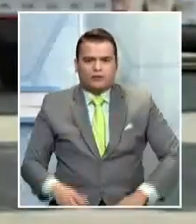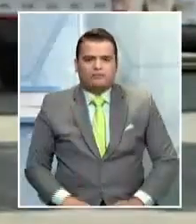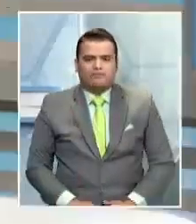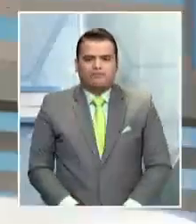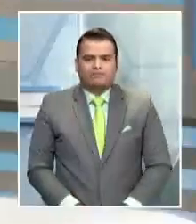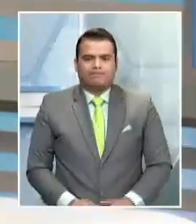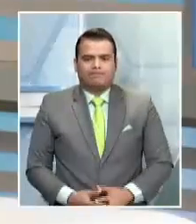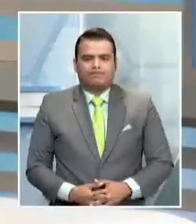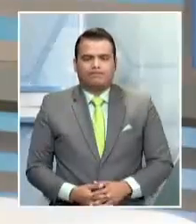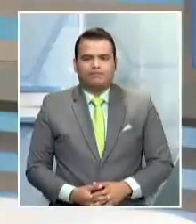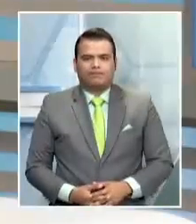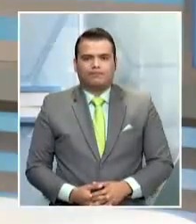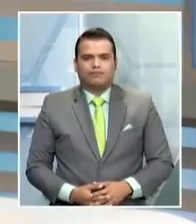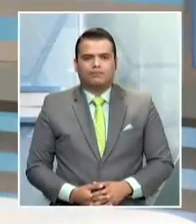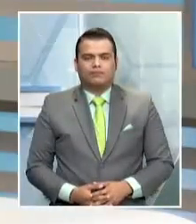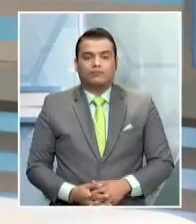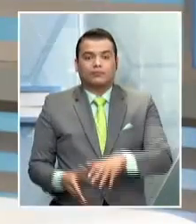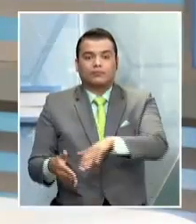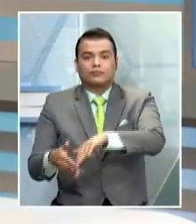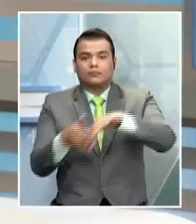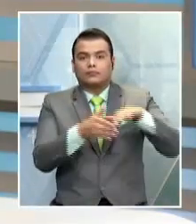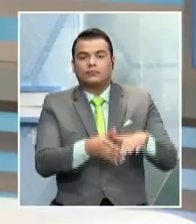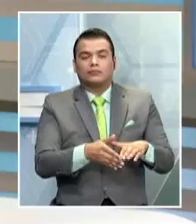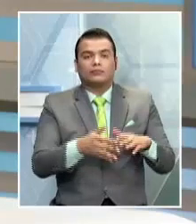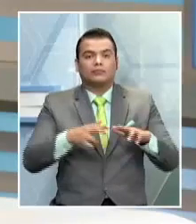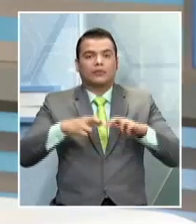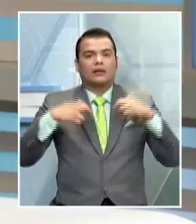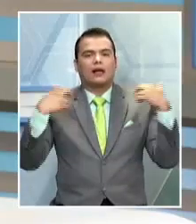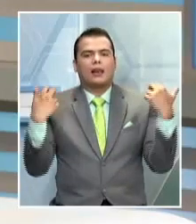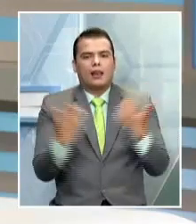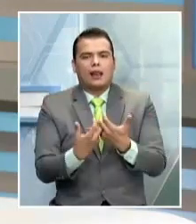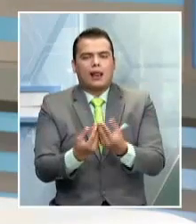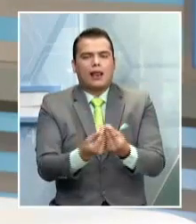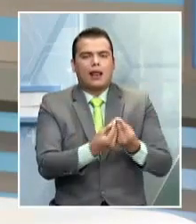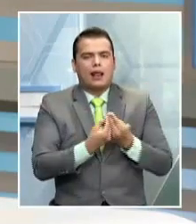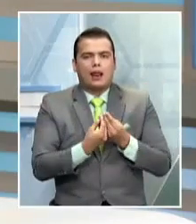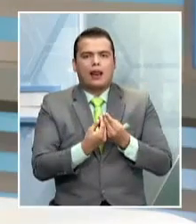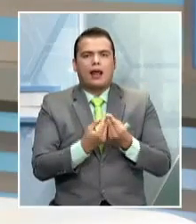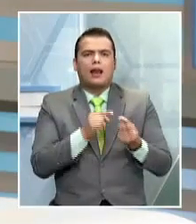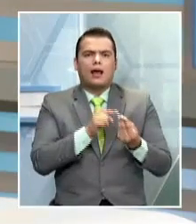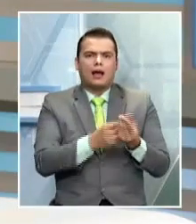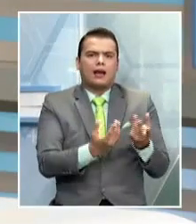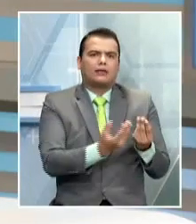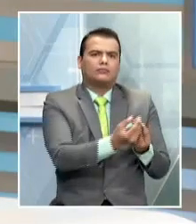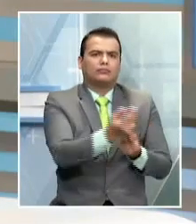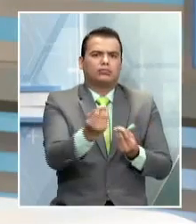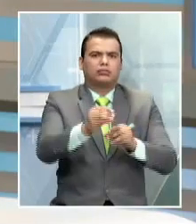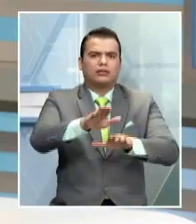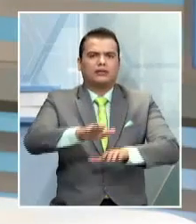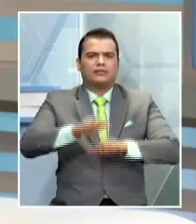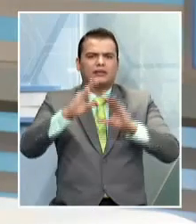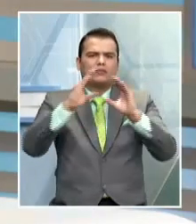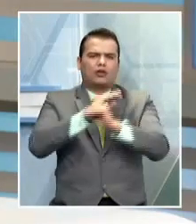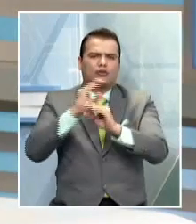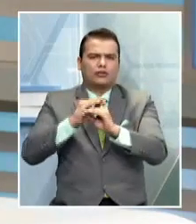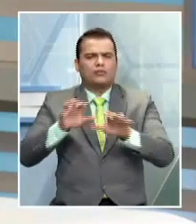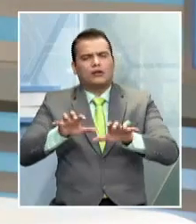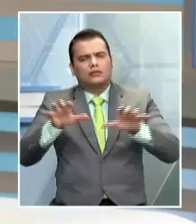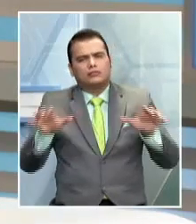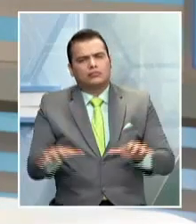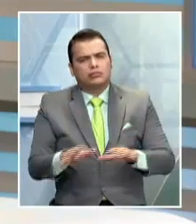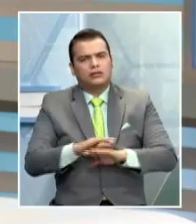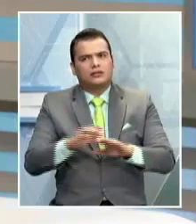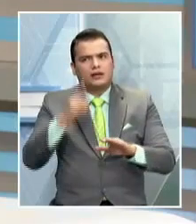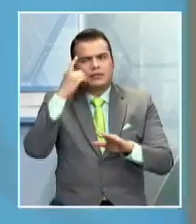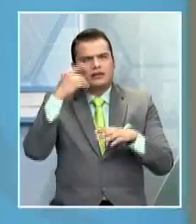Colombia. Jairo, muchas gracias. Y a través de una mesa de concertación en la que participan diferentes estamentos, se busca una salida para